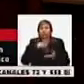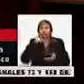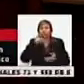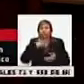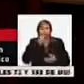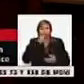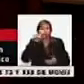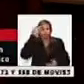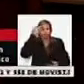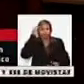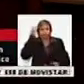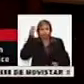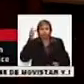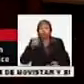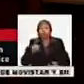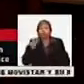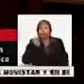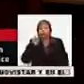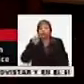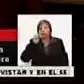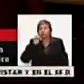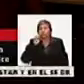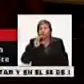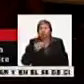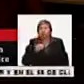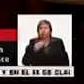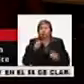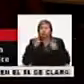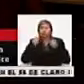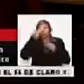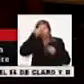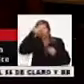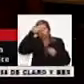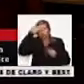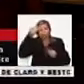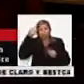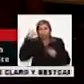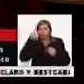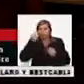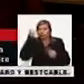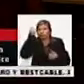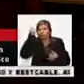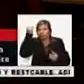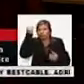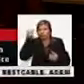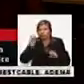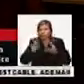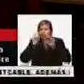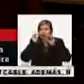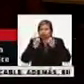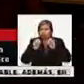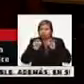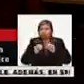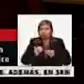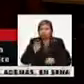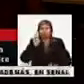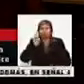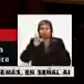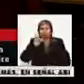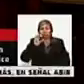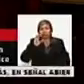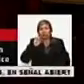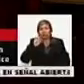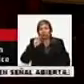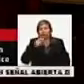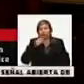un brillante estudiante sanmarquino. ¿Cómo no olvidar esas ideas y esas propuestas del maestro Víctor Raúl